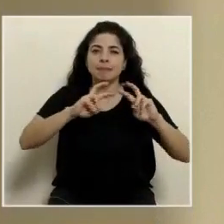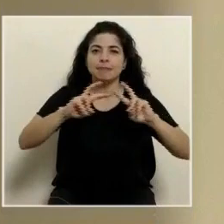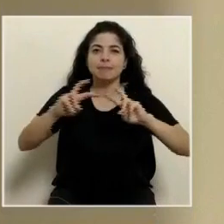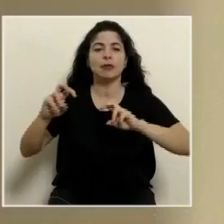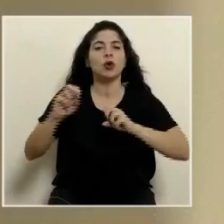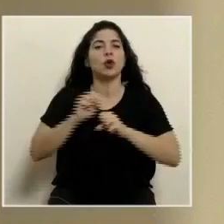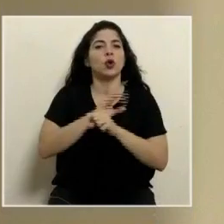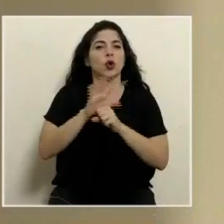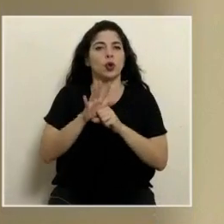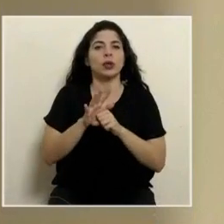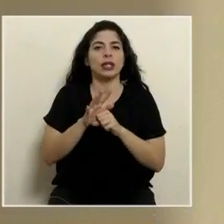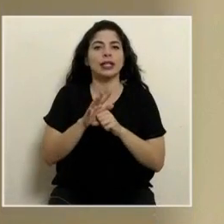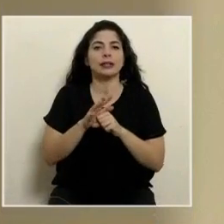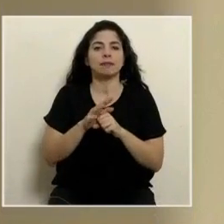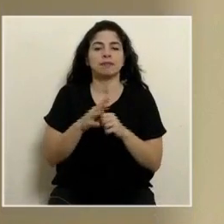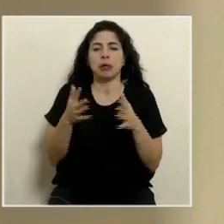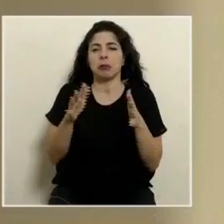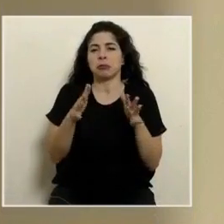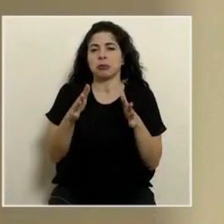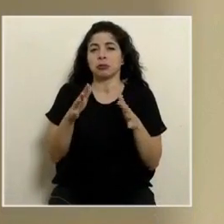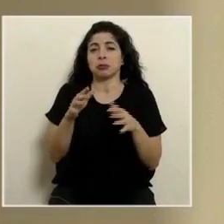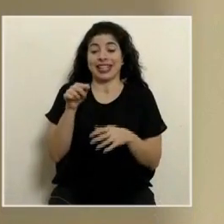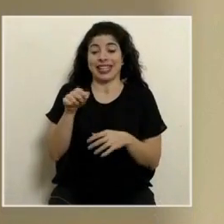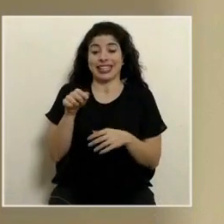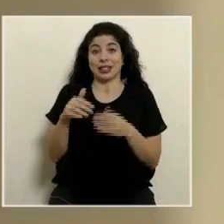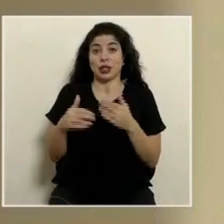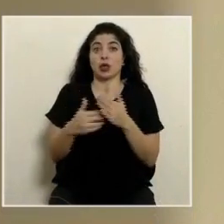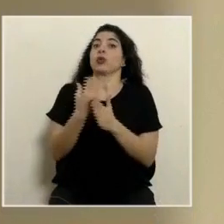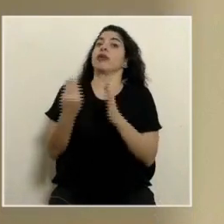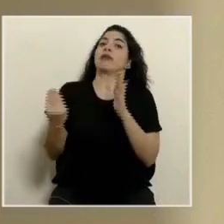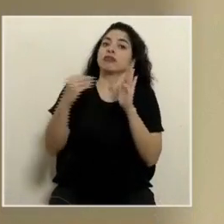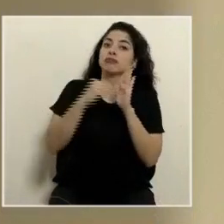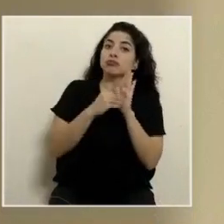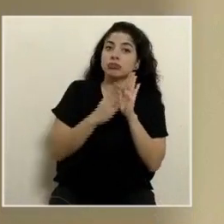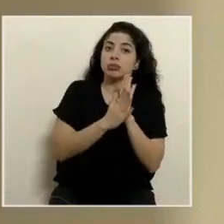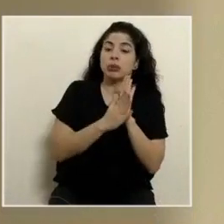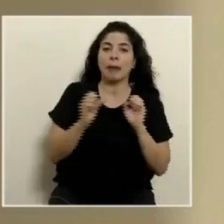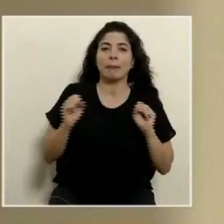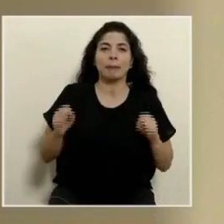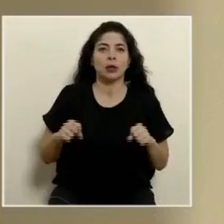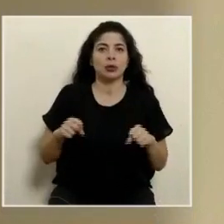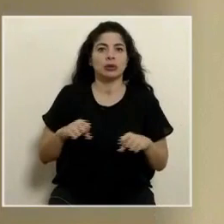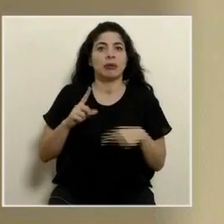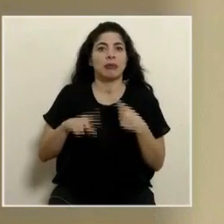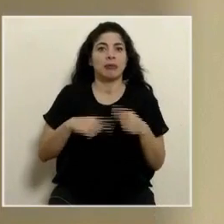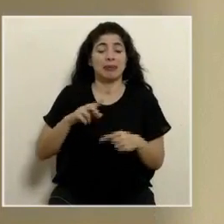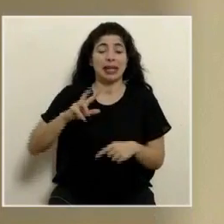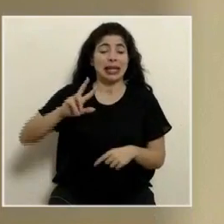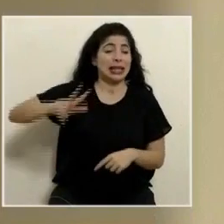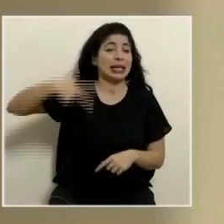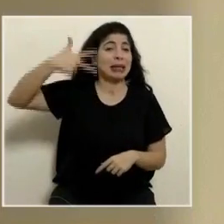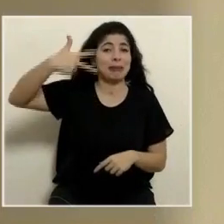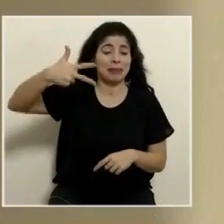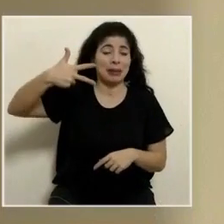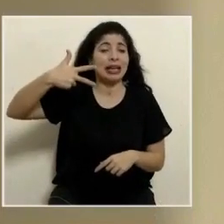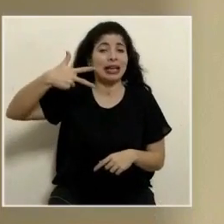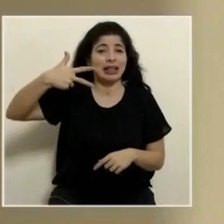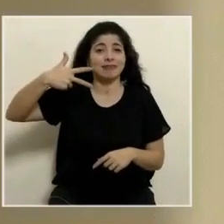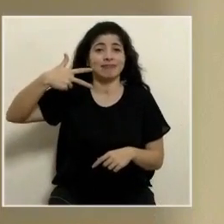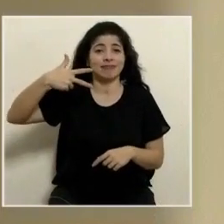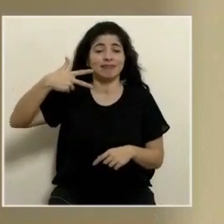COVID. Estimamos que con esta nueva definición probablemente se triplique la